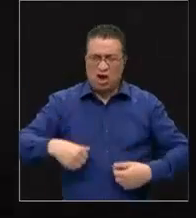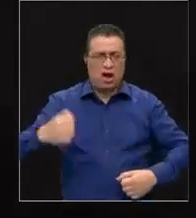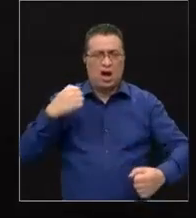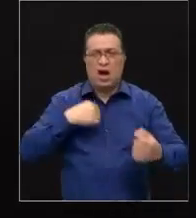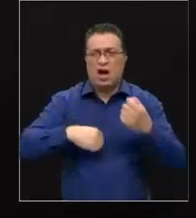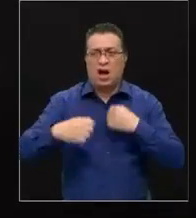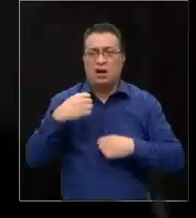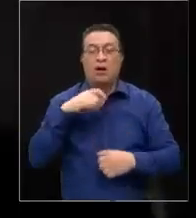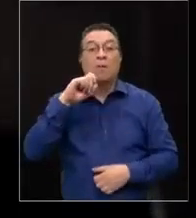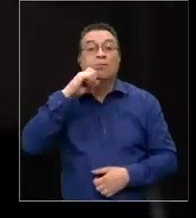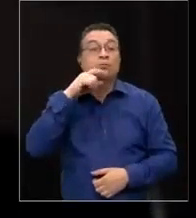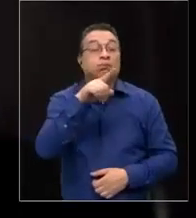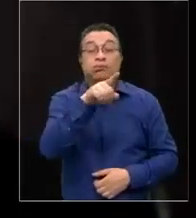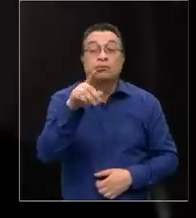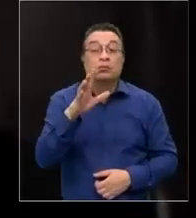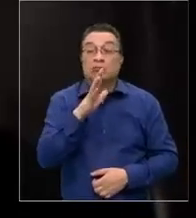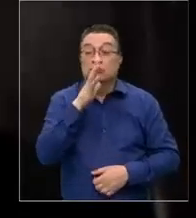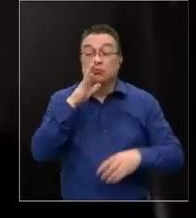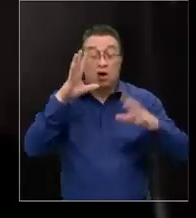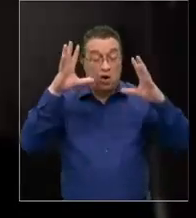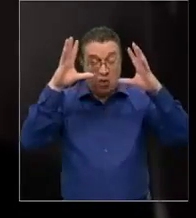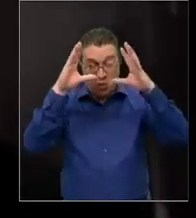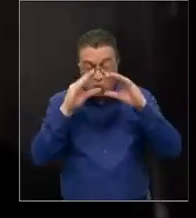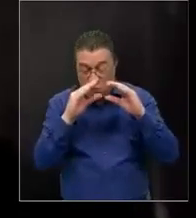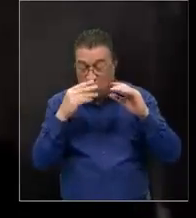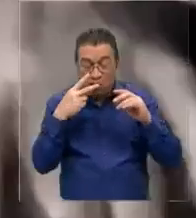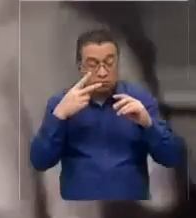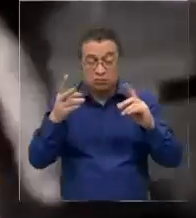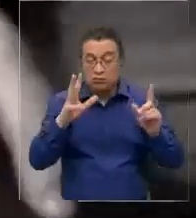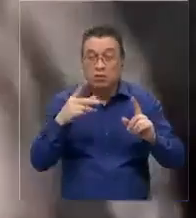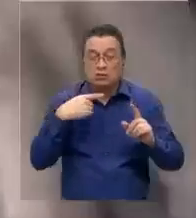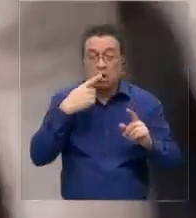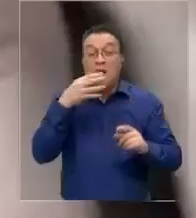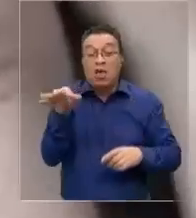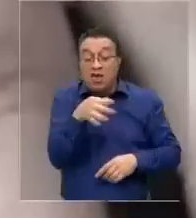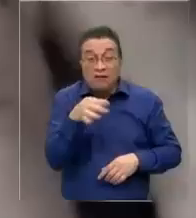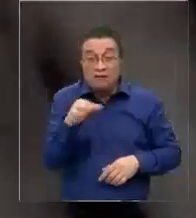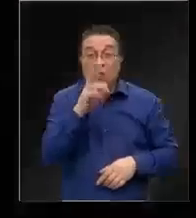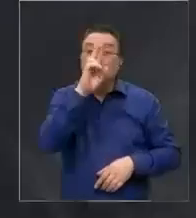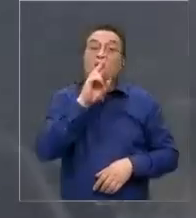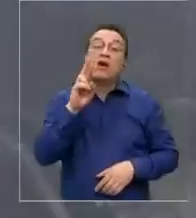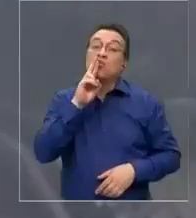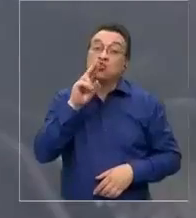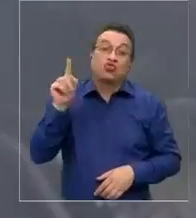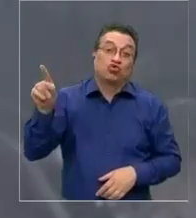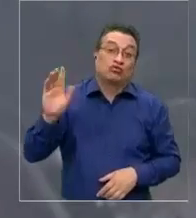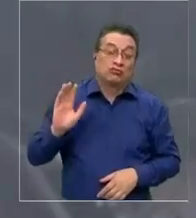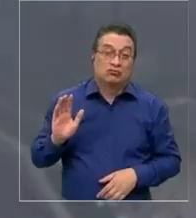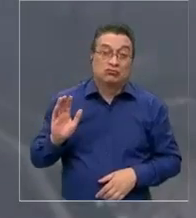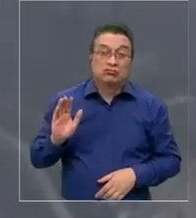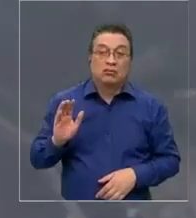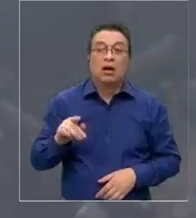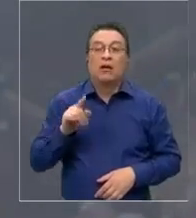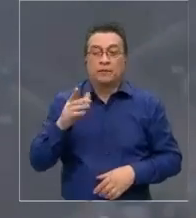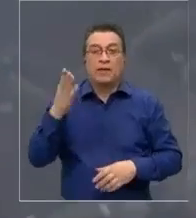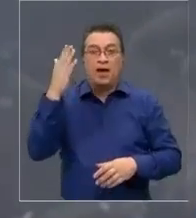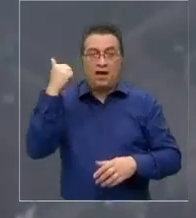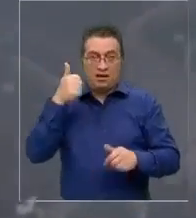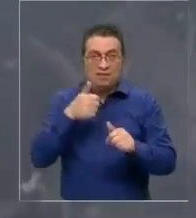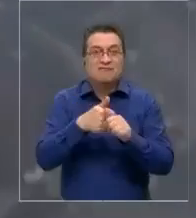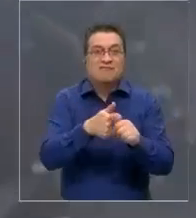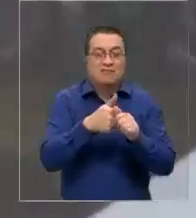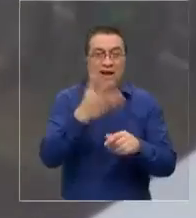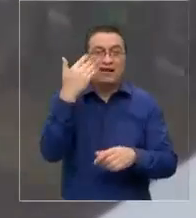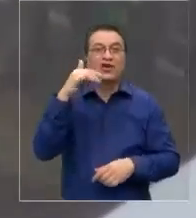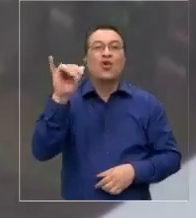puedo decir quiénes fueron, porque estaba muy oscuro donde me tenían, solo sé que su acento era como ruso. Desde la primera represión, denominada como el